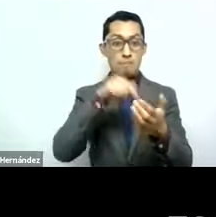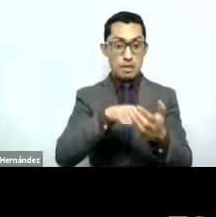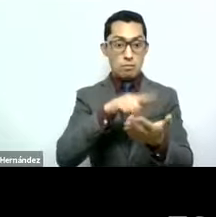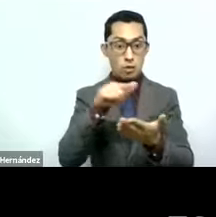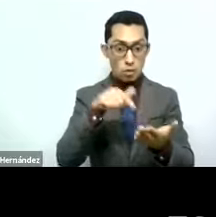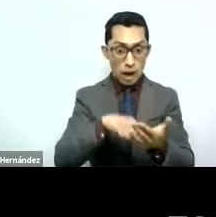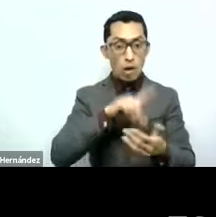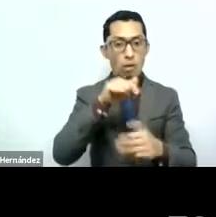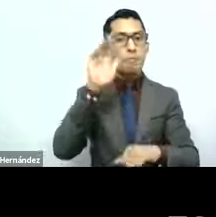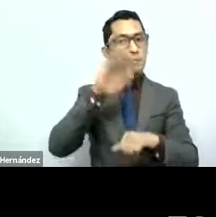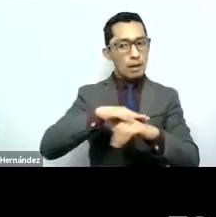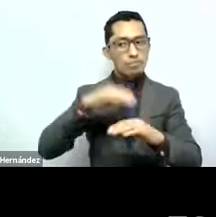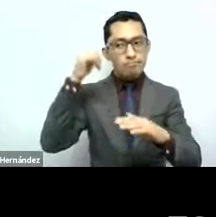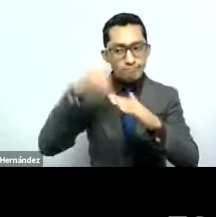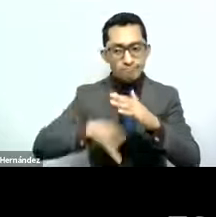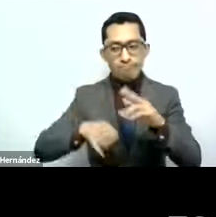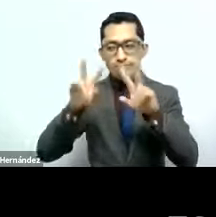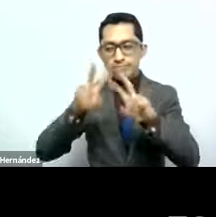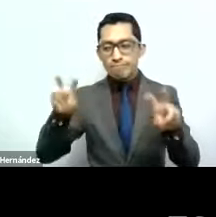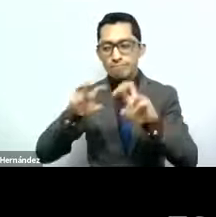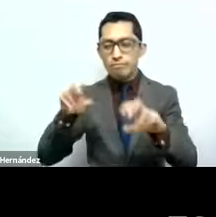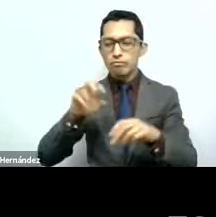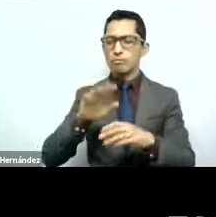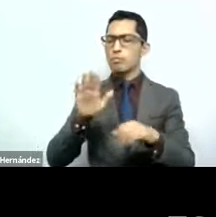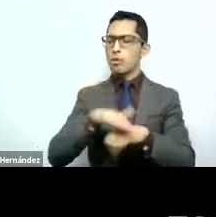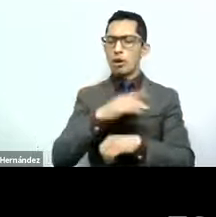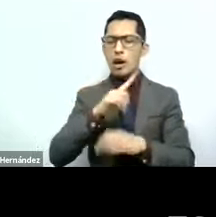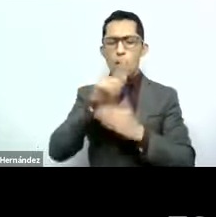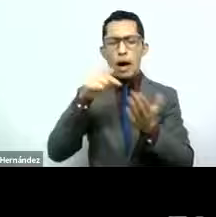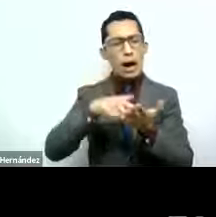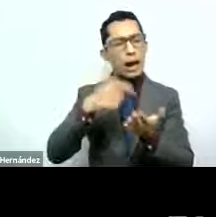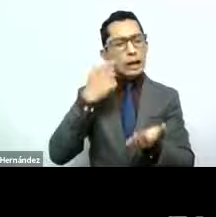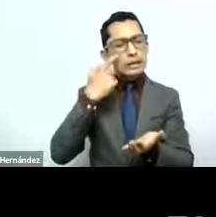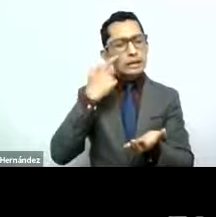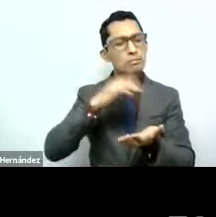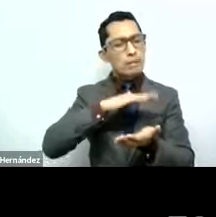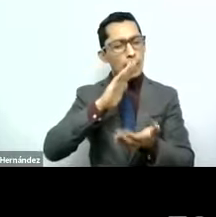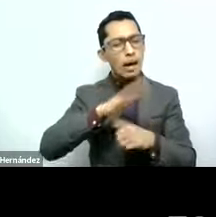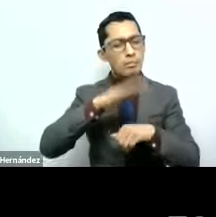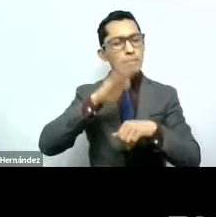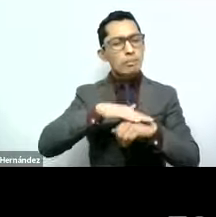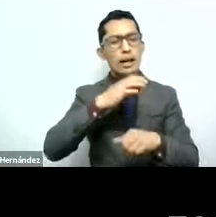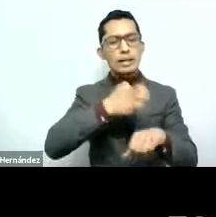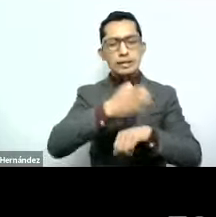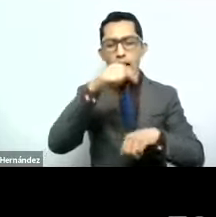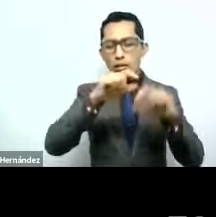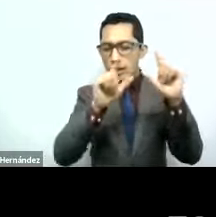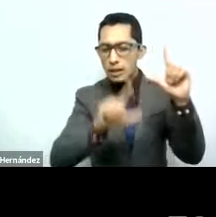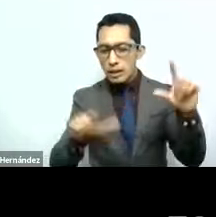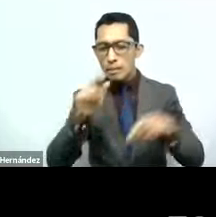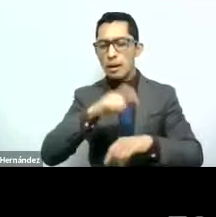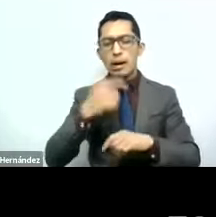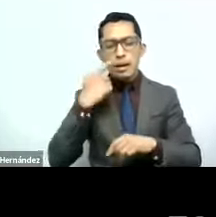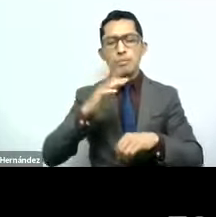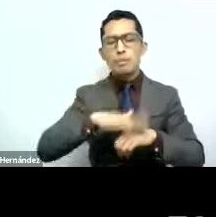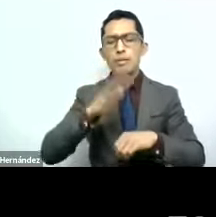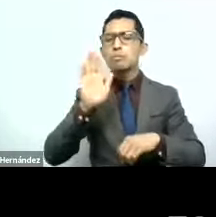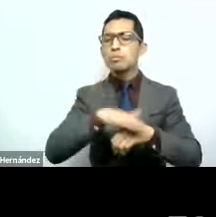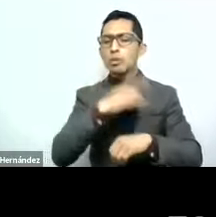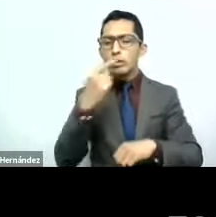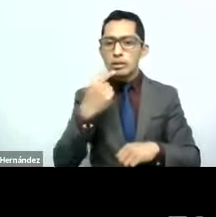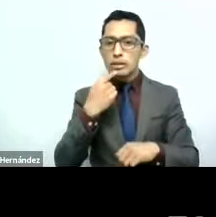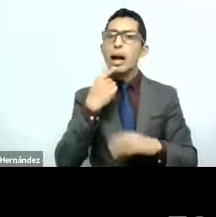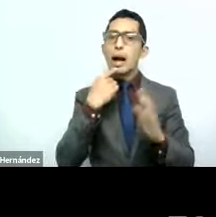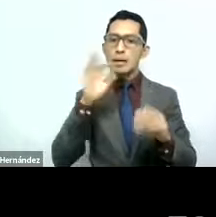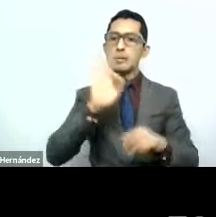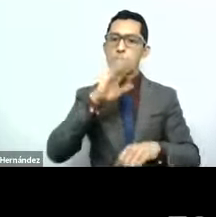interesante, ¿no? ¿Por qué se dan los casos sobre algún punto en específico en este estado en particular o